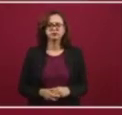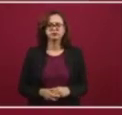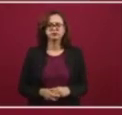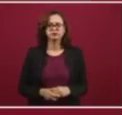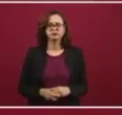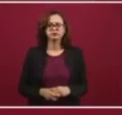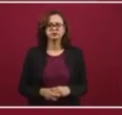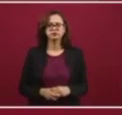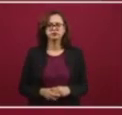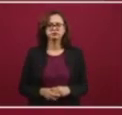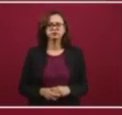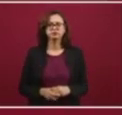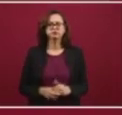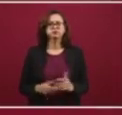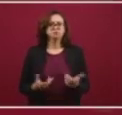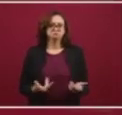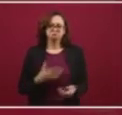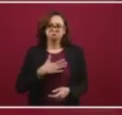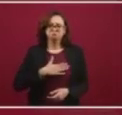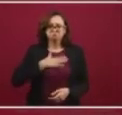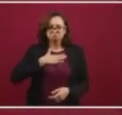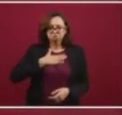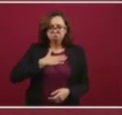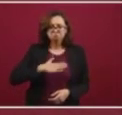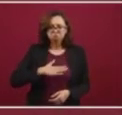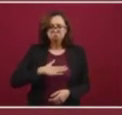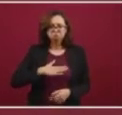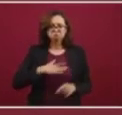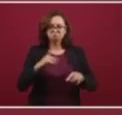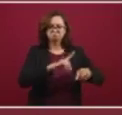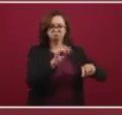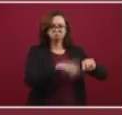la aplicación de la justicia